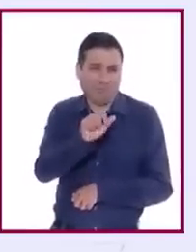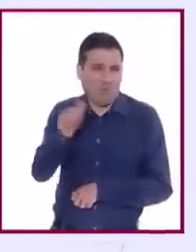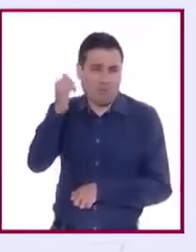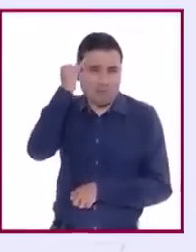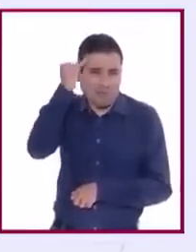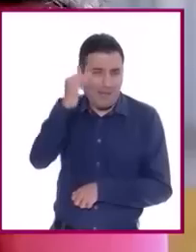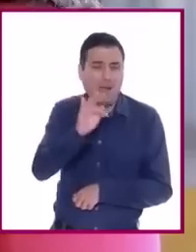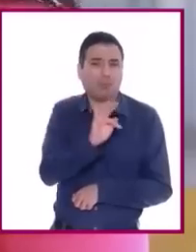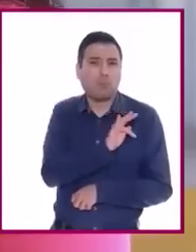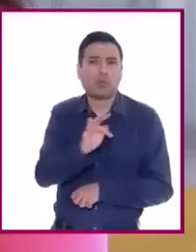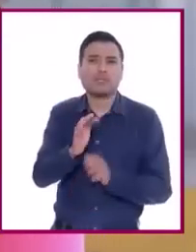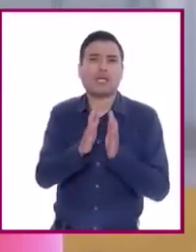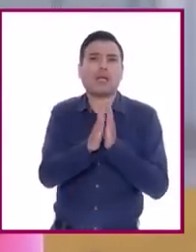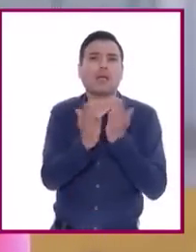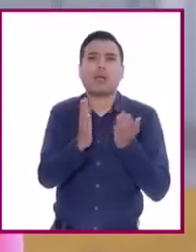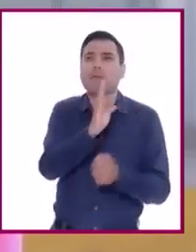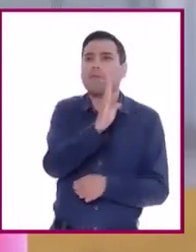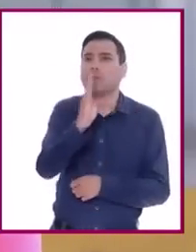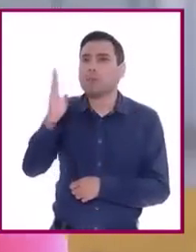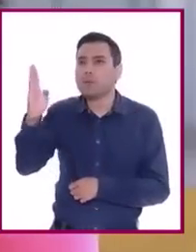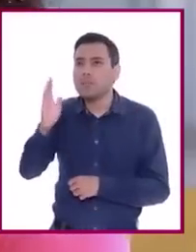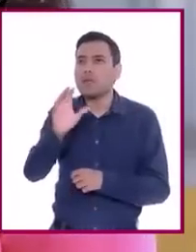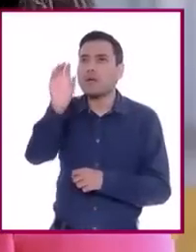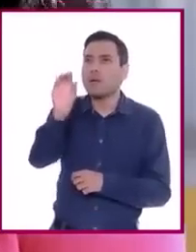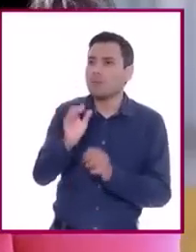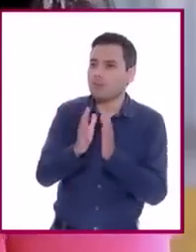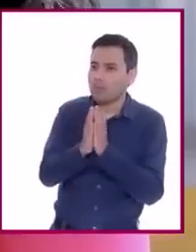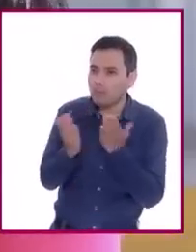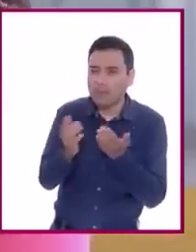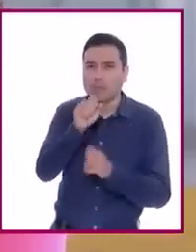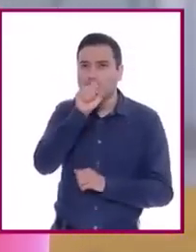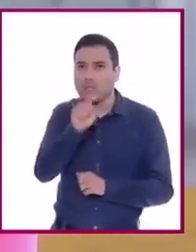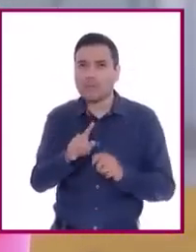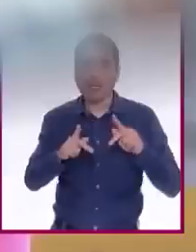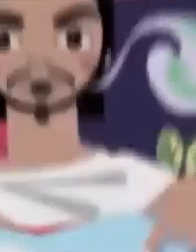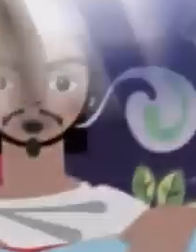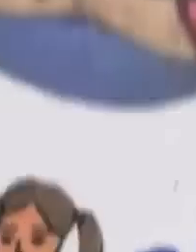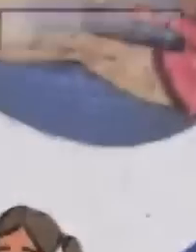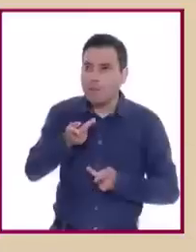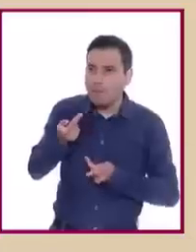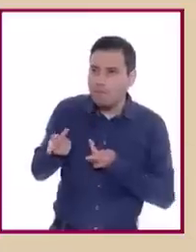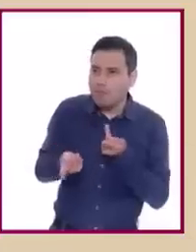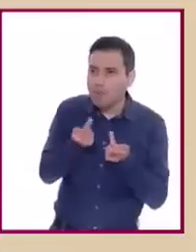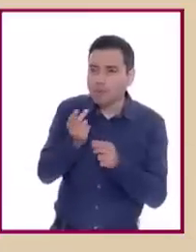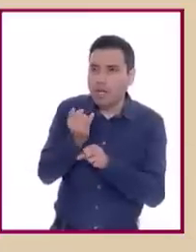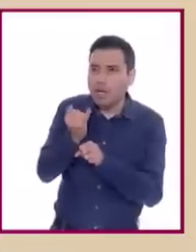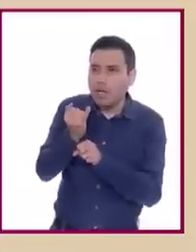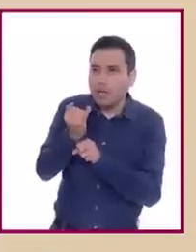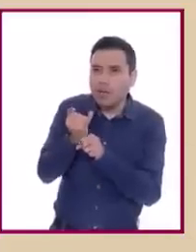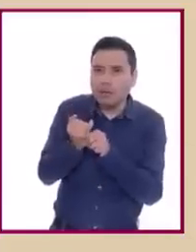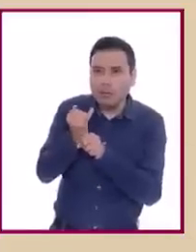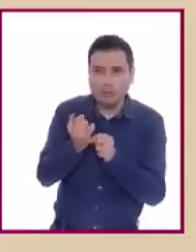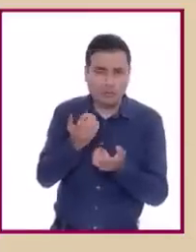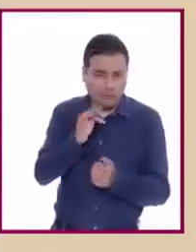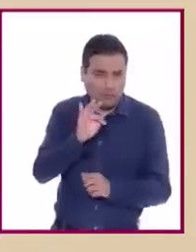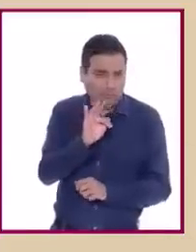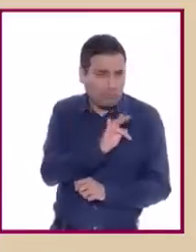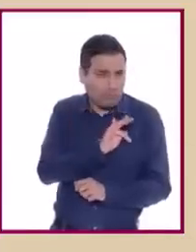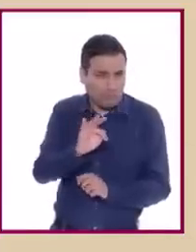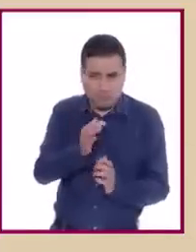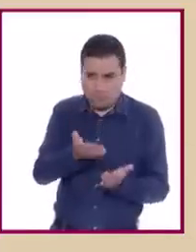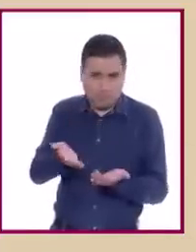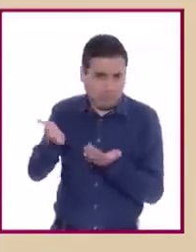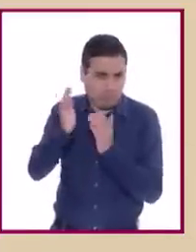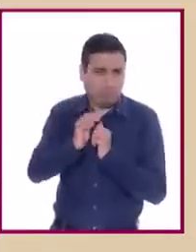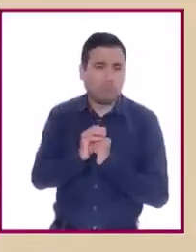preguntarle a otros actores de la comunidad aun cuando sea el escenario del aula Qué otros qué